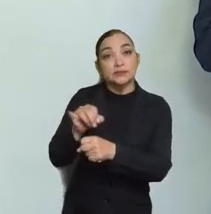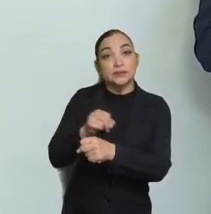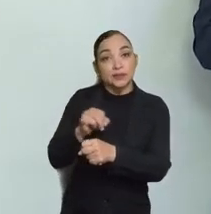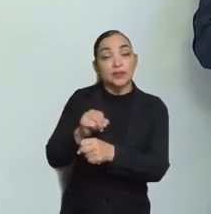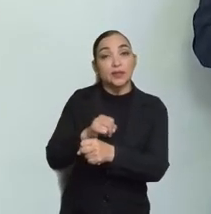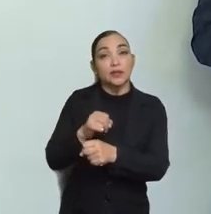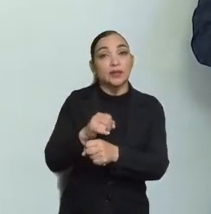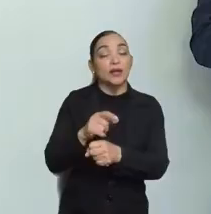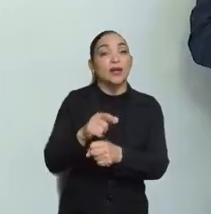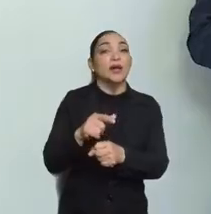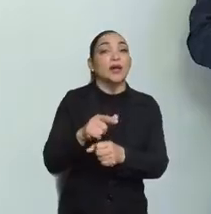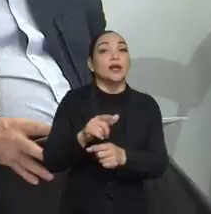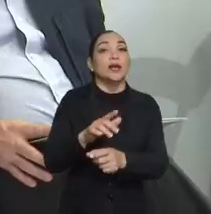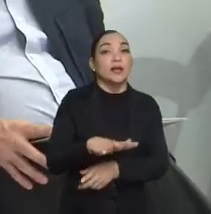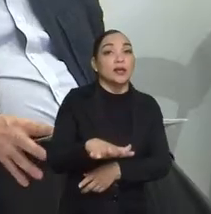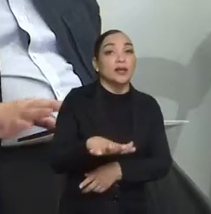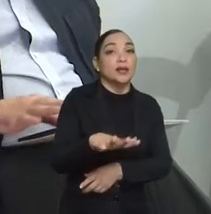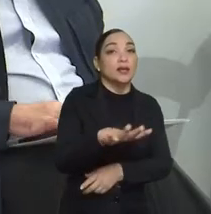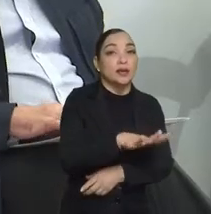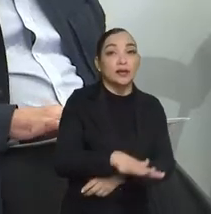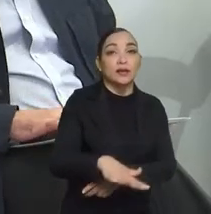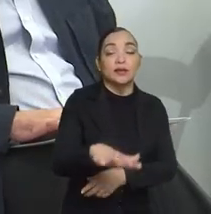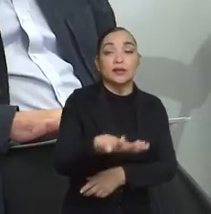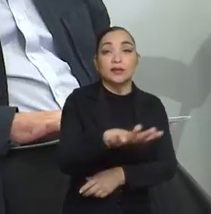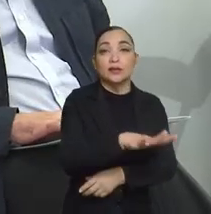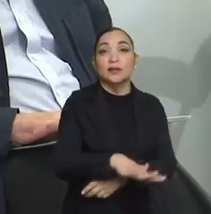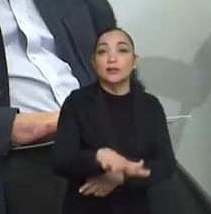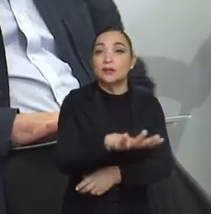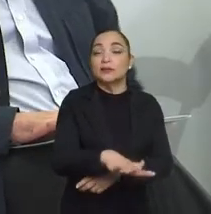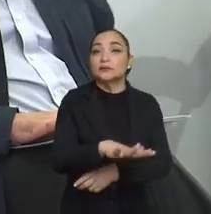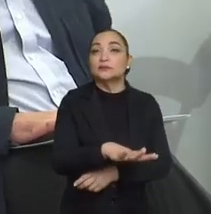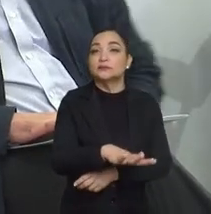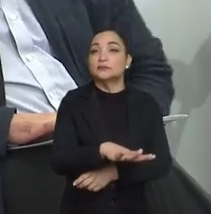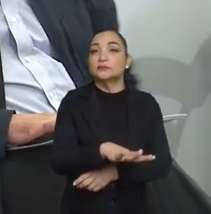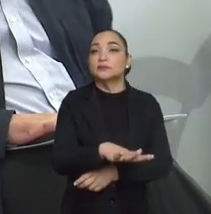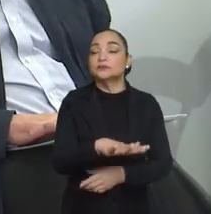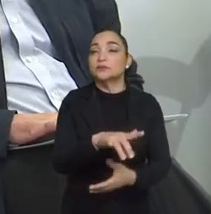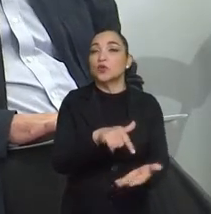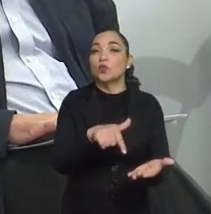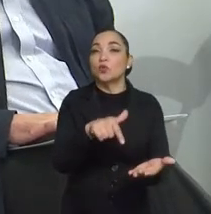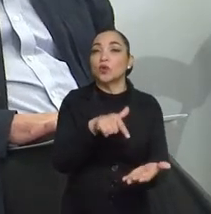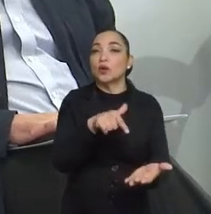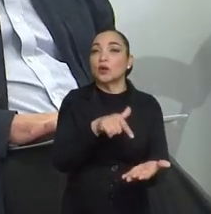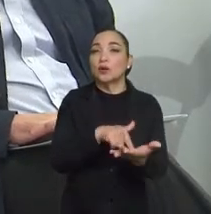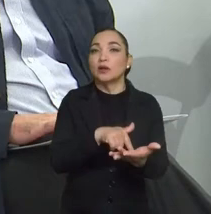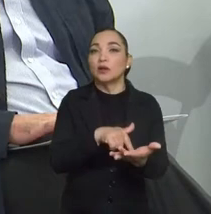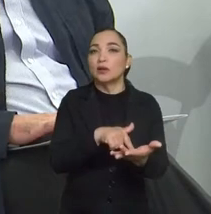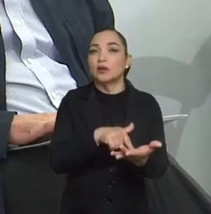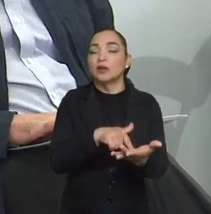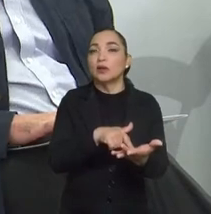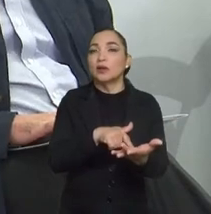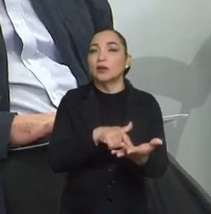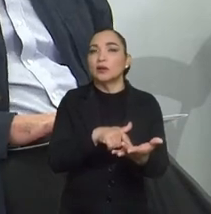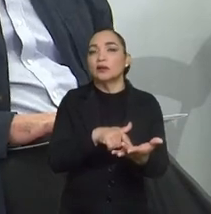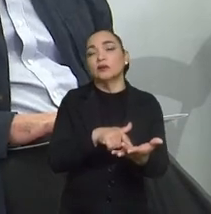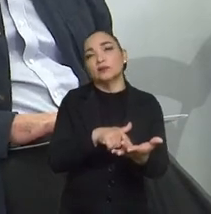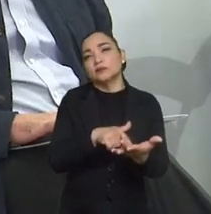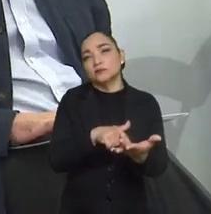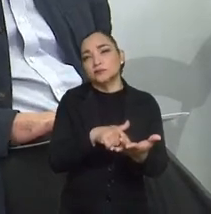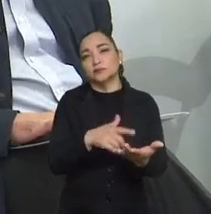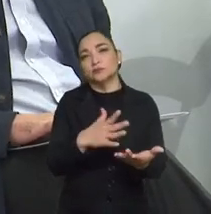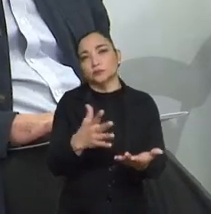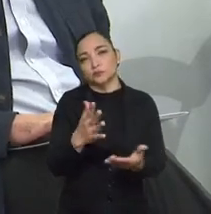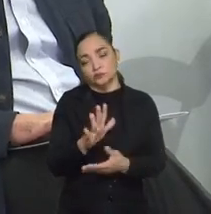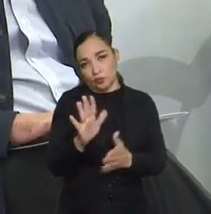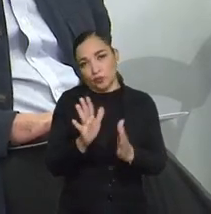escriturando en las riberas ahí del... Si así fuera, son nulas. Son nulas, sí, porque alguno